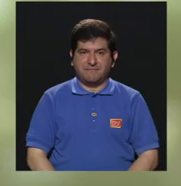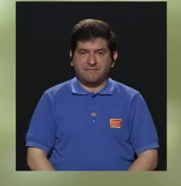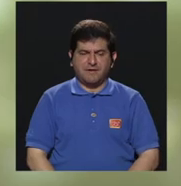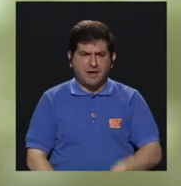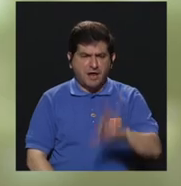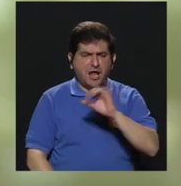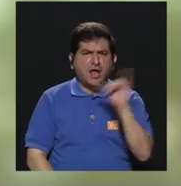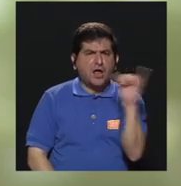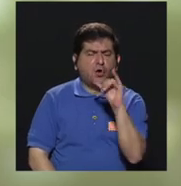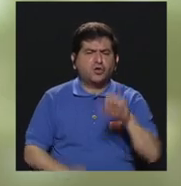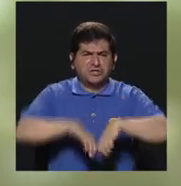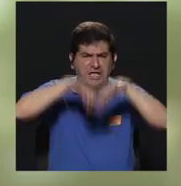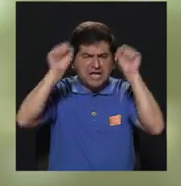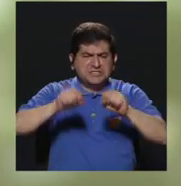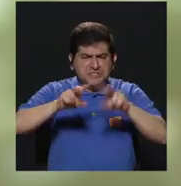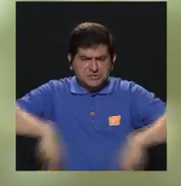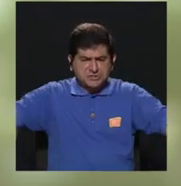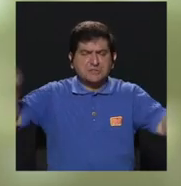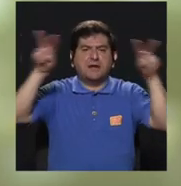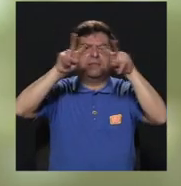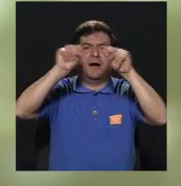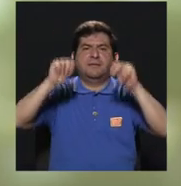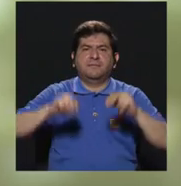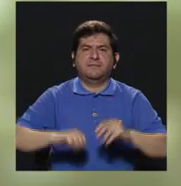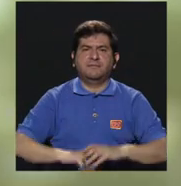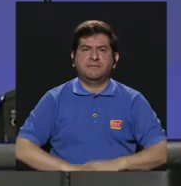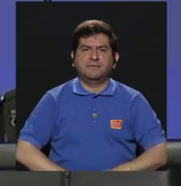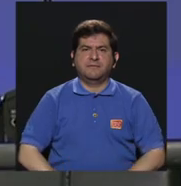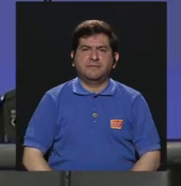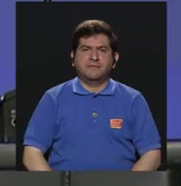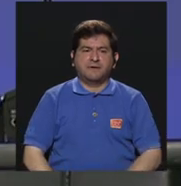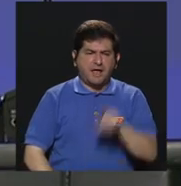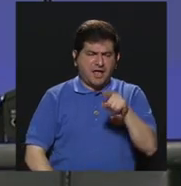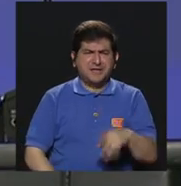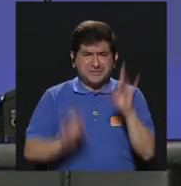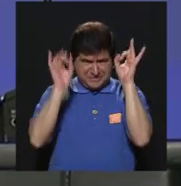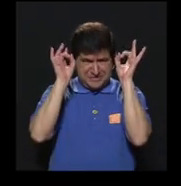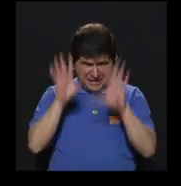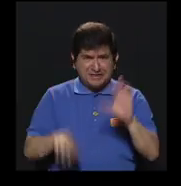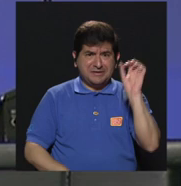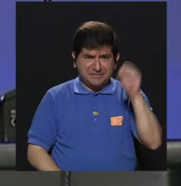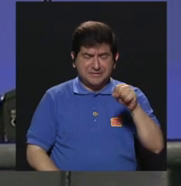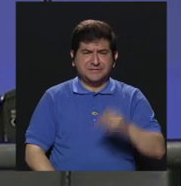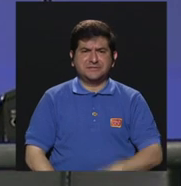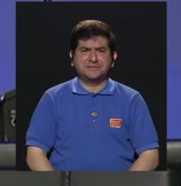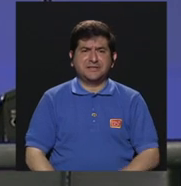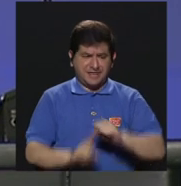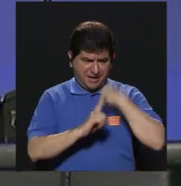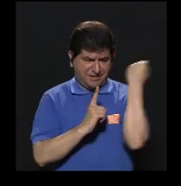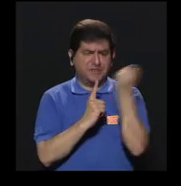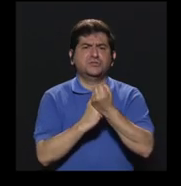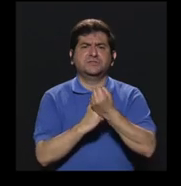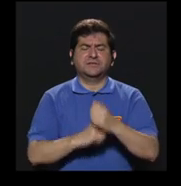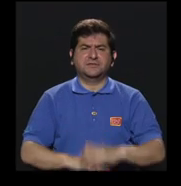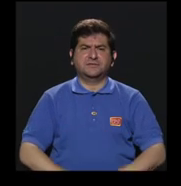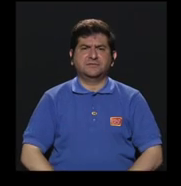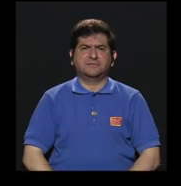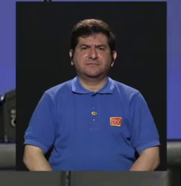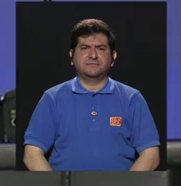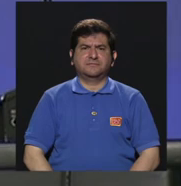Encuentran también un sistema de valores que son perversos para la sociedad.